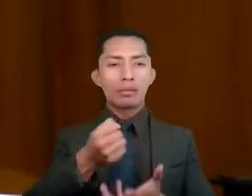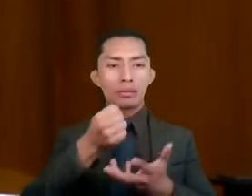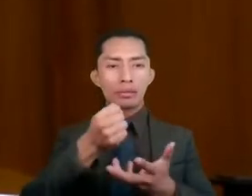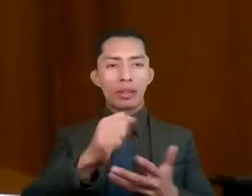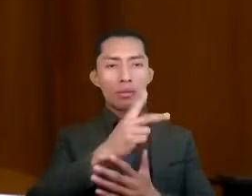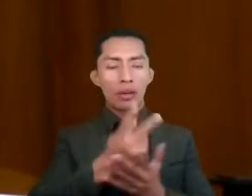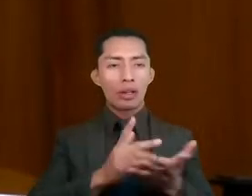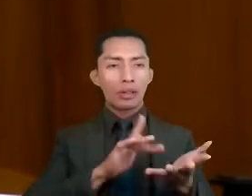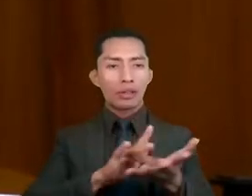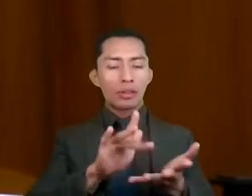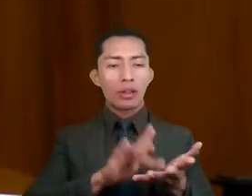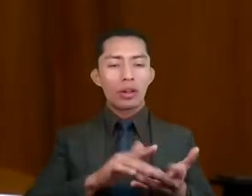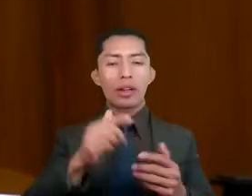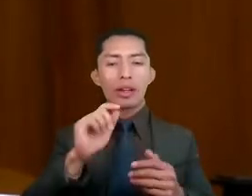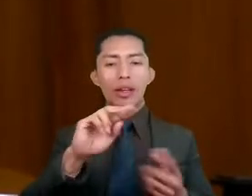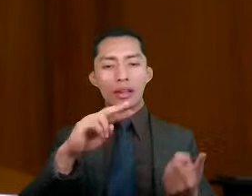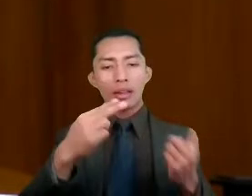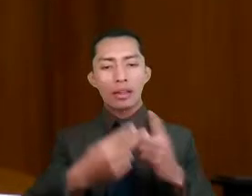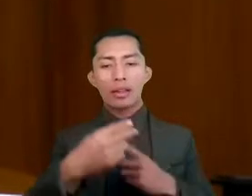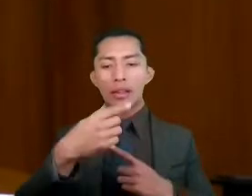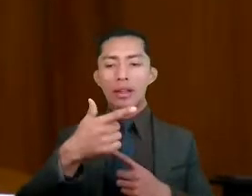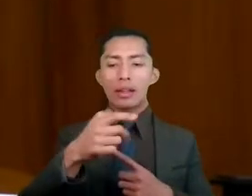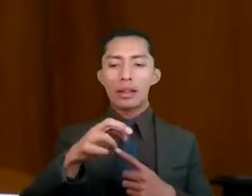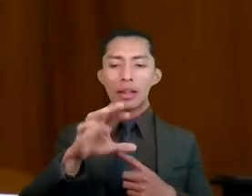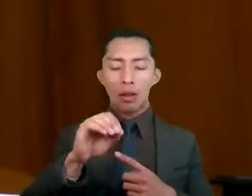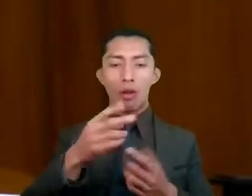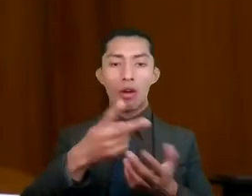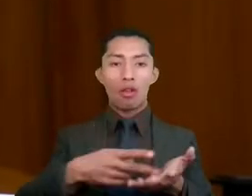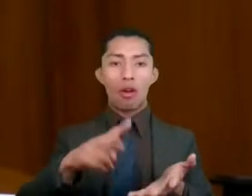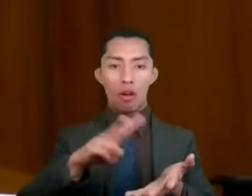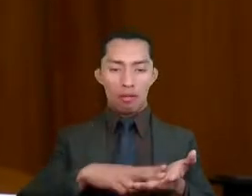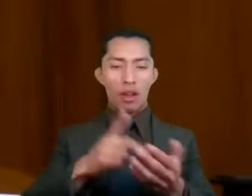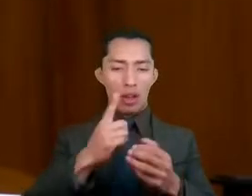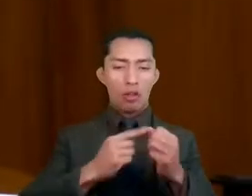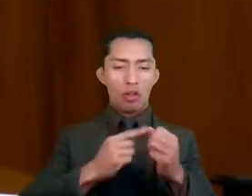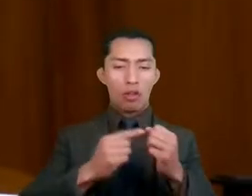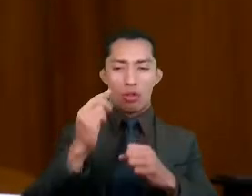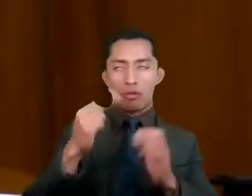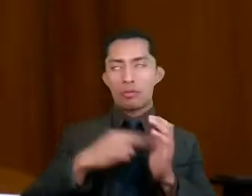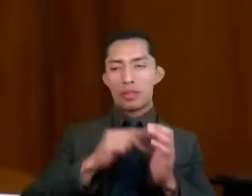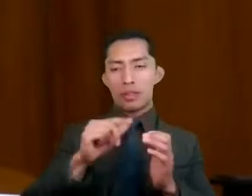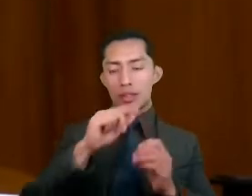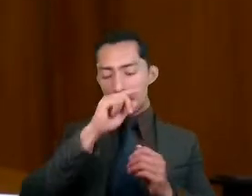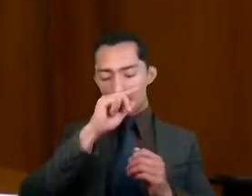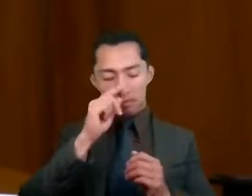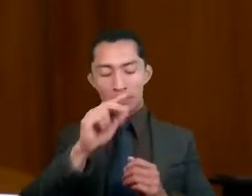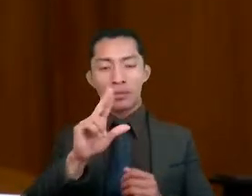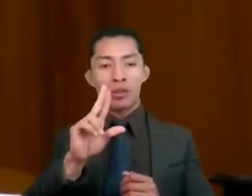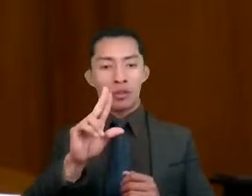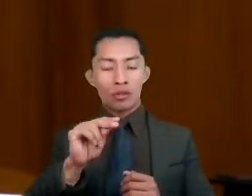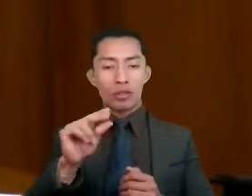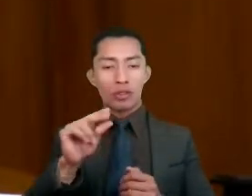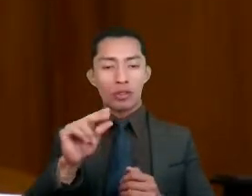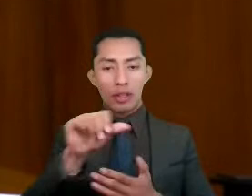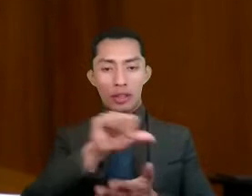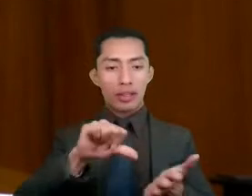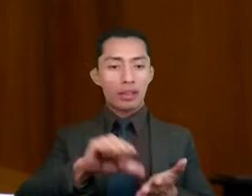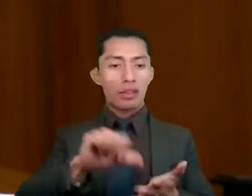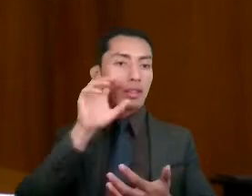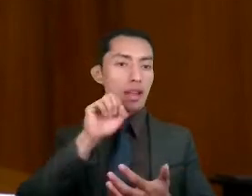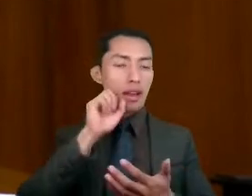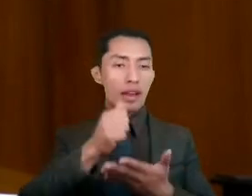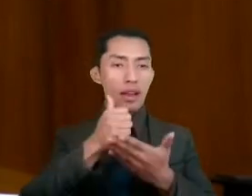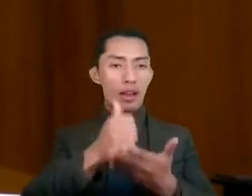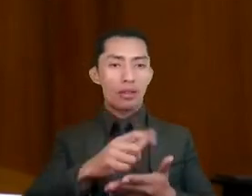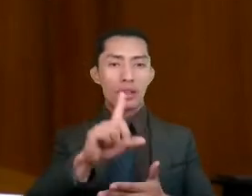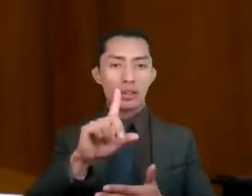con perspectiva de género, más del doble que en 2017. 80 centros naranja de atención en